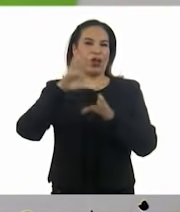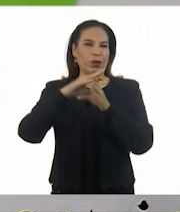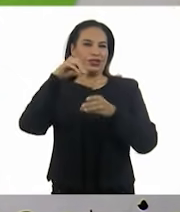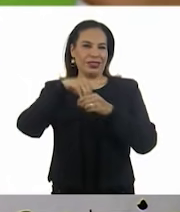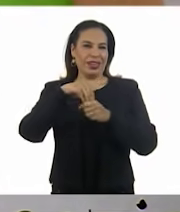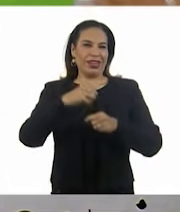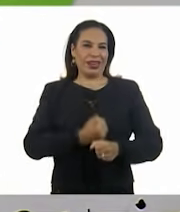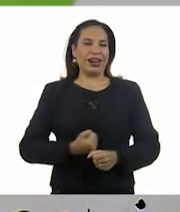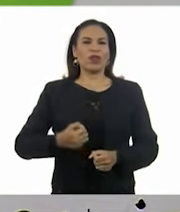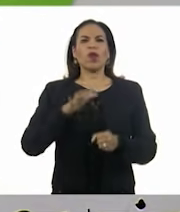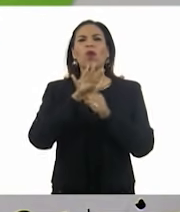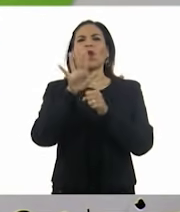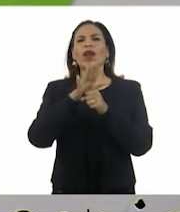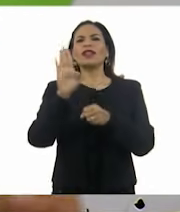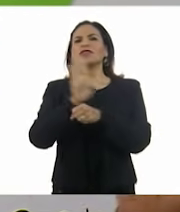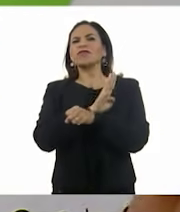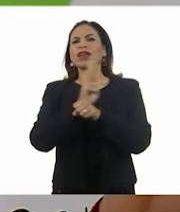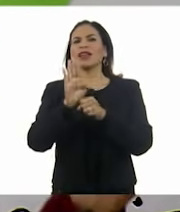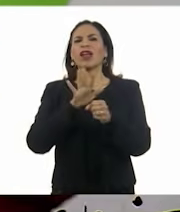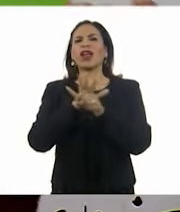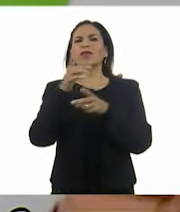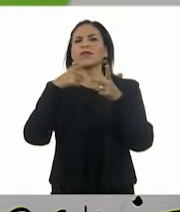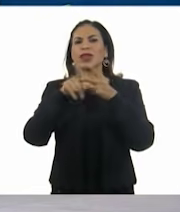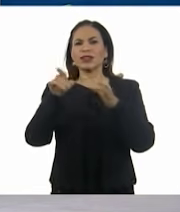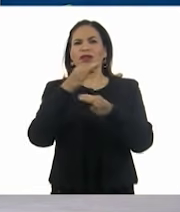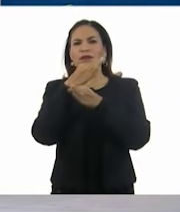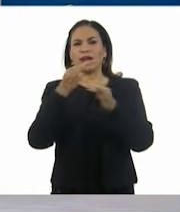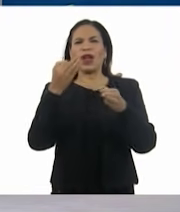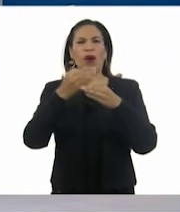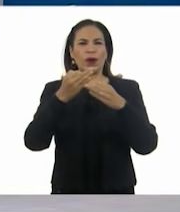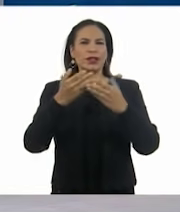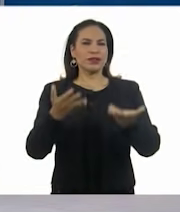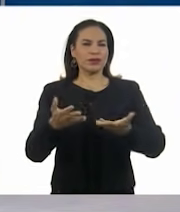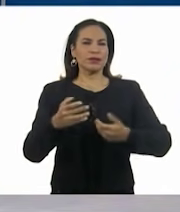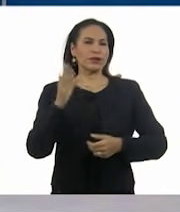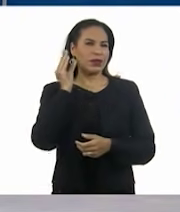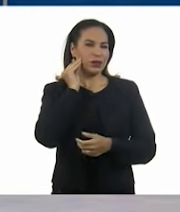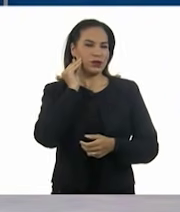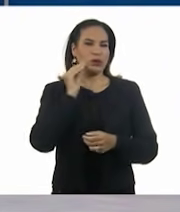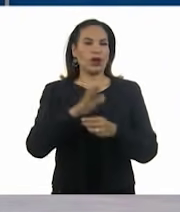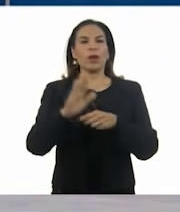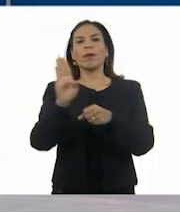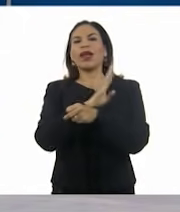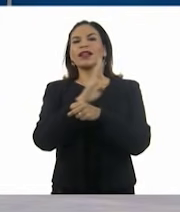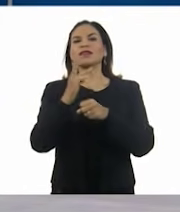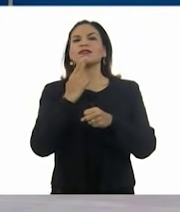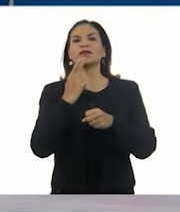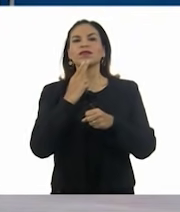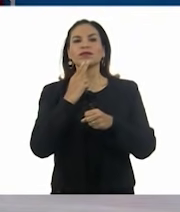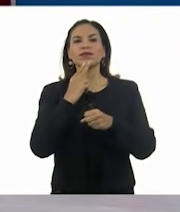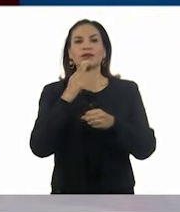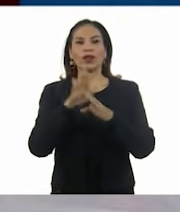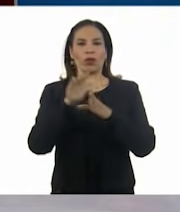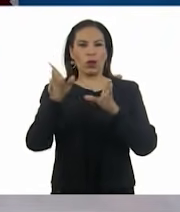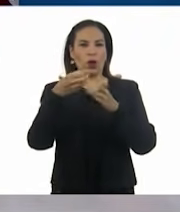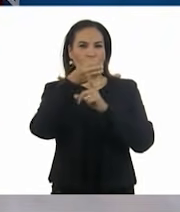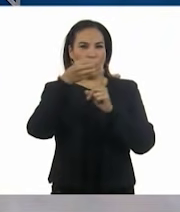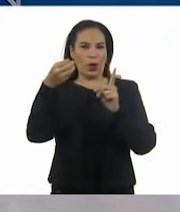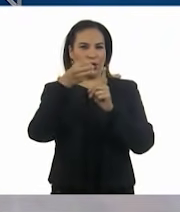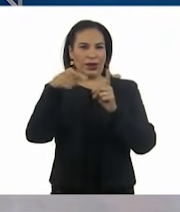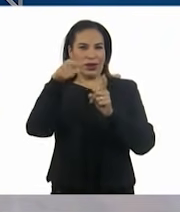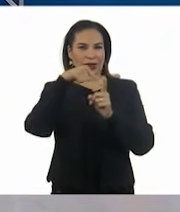Entonces, ¿cuál crees que serían los beneficios a partir del mensaje que escuchamos? Los beneficios... Ajá, a partir de la organización.